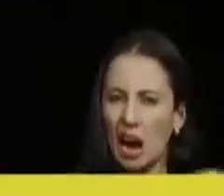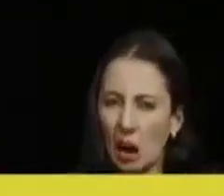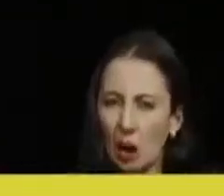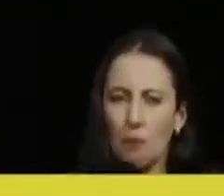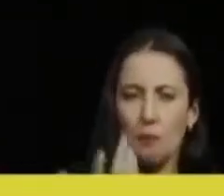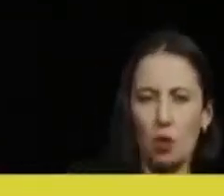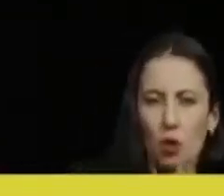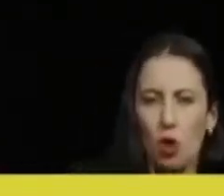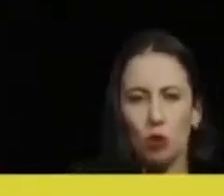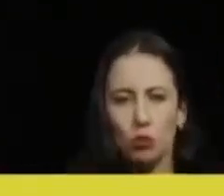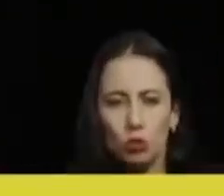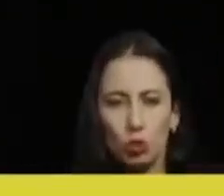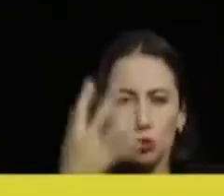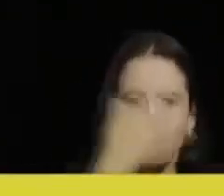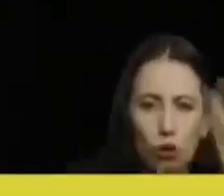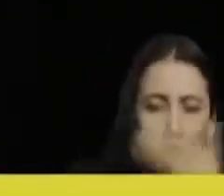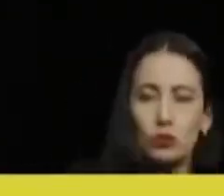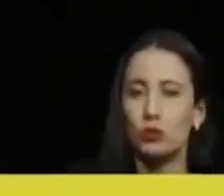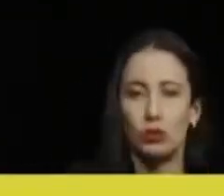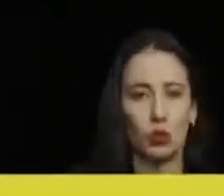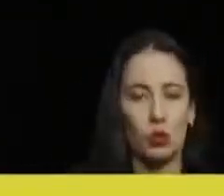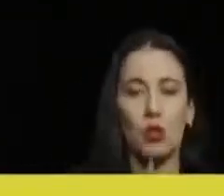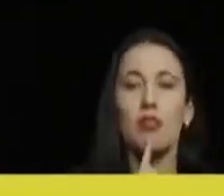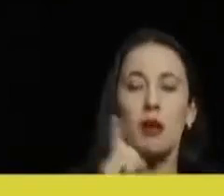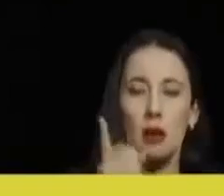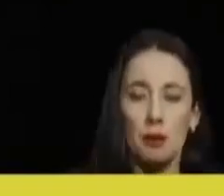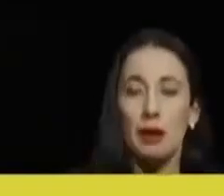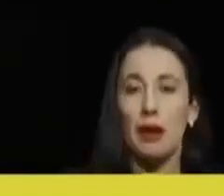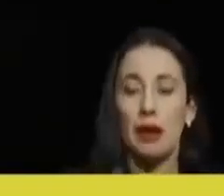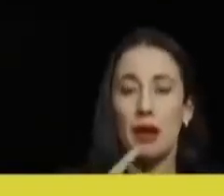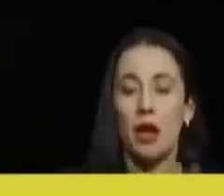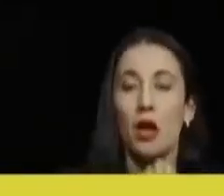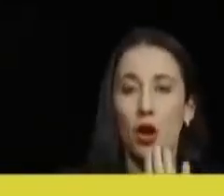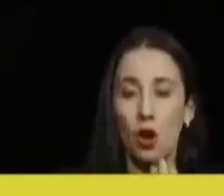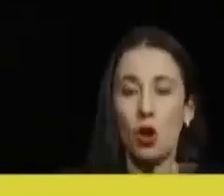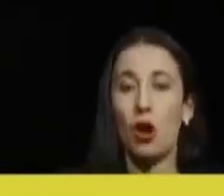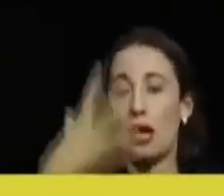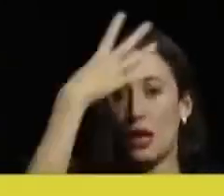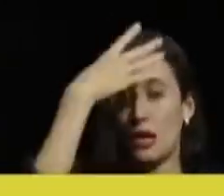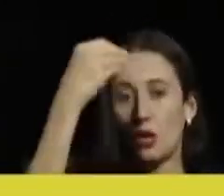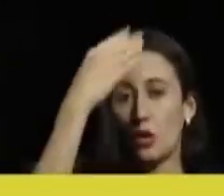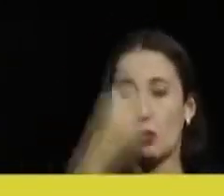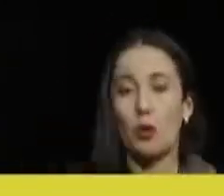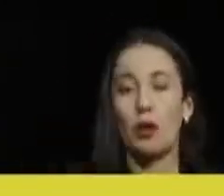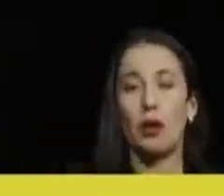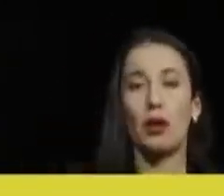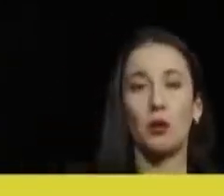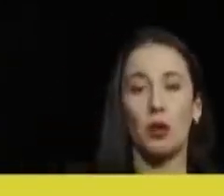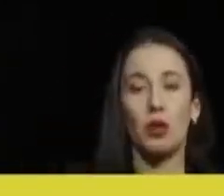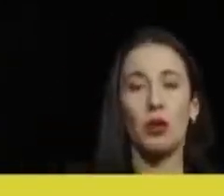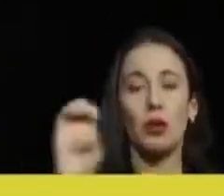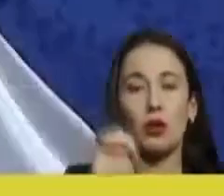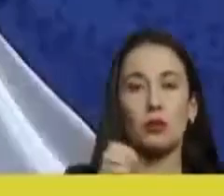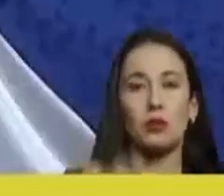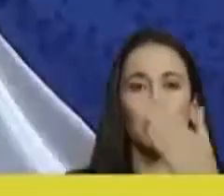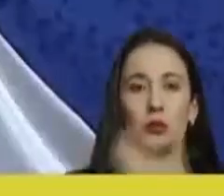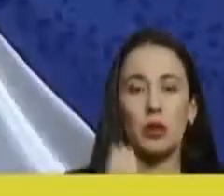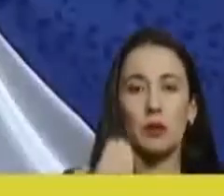y virtualmente el Ecuador tiene como presidente a Daniel Noboa